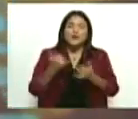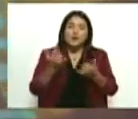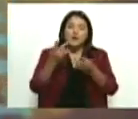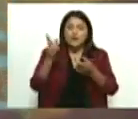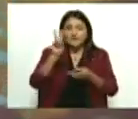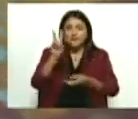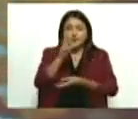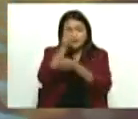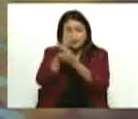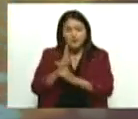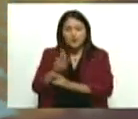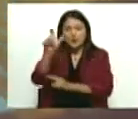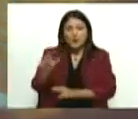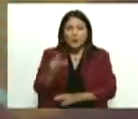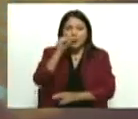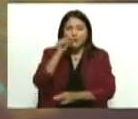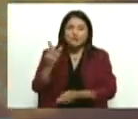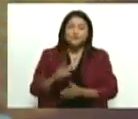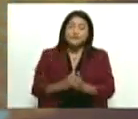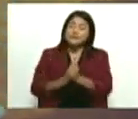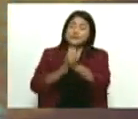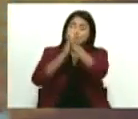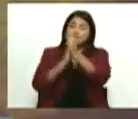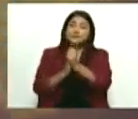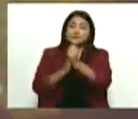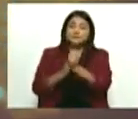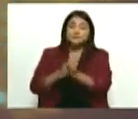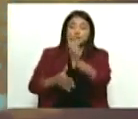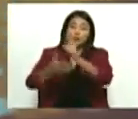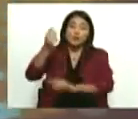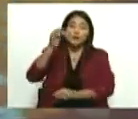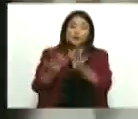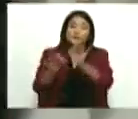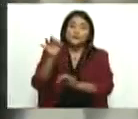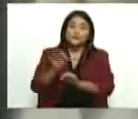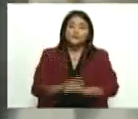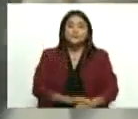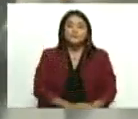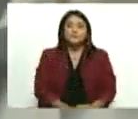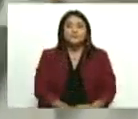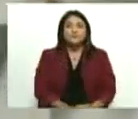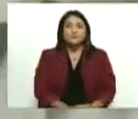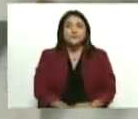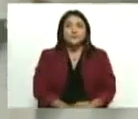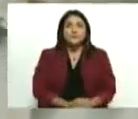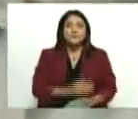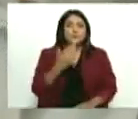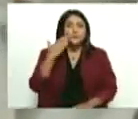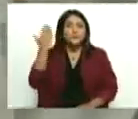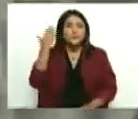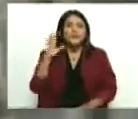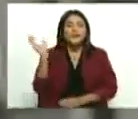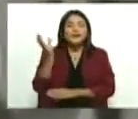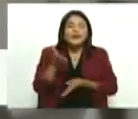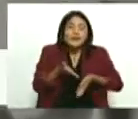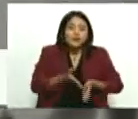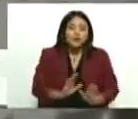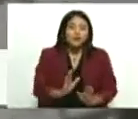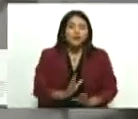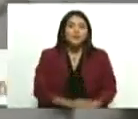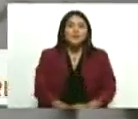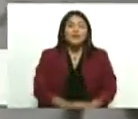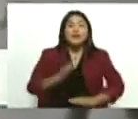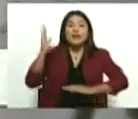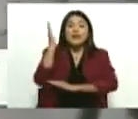rinde tributo como un mártir de las causas justas. Jorge Rodríguez nació en Carora, estado Lara,